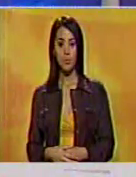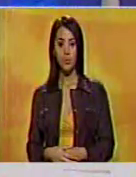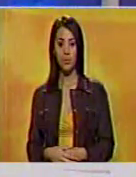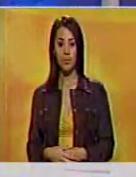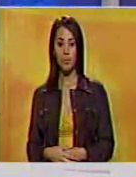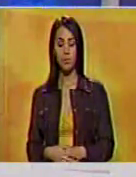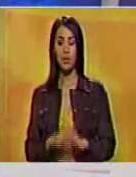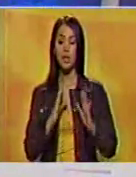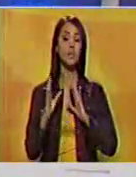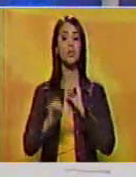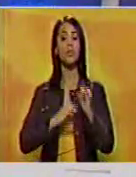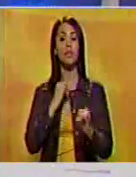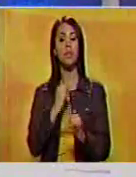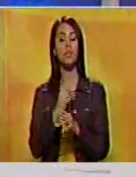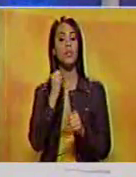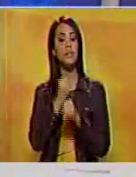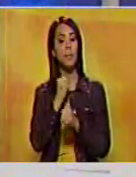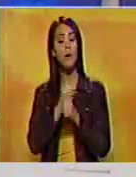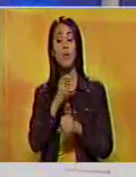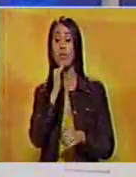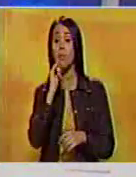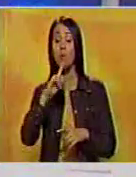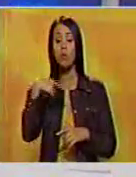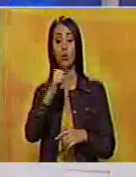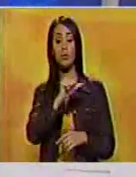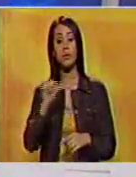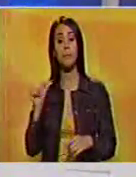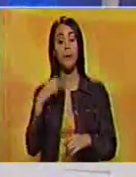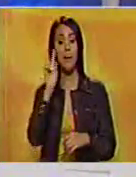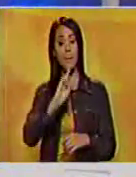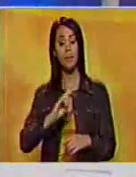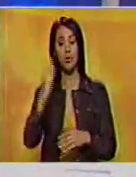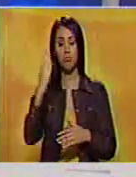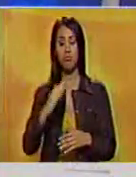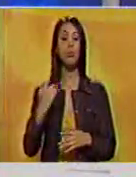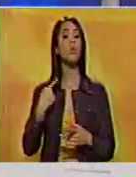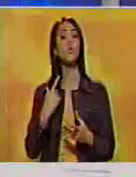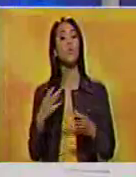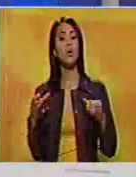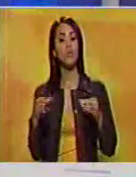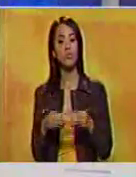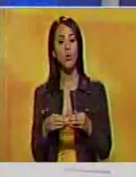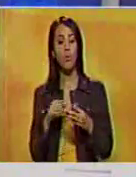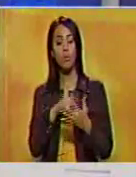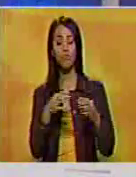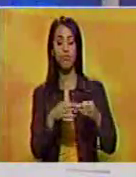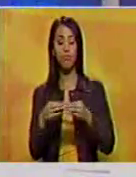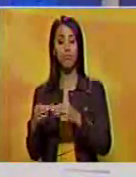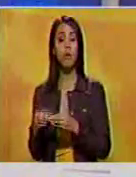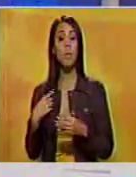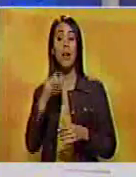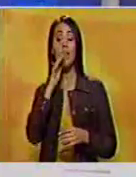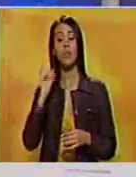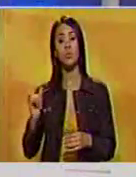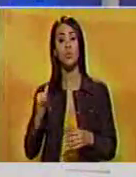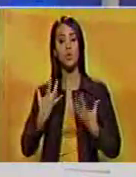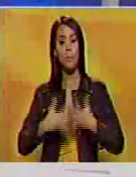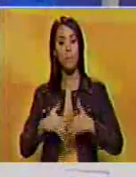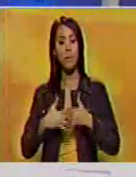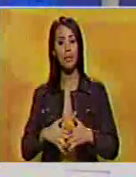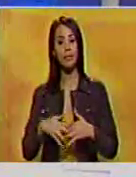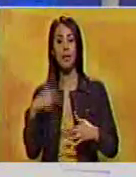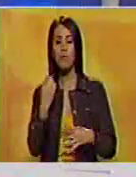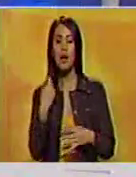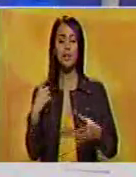la organización internacional del trabajo informó que enviará la próxima semana a venezuela una delegación tripartita a raíz de las denuncias de fedecámarás de